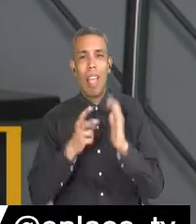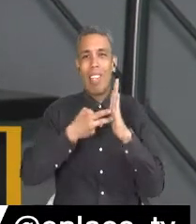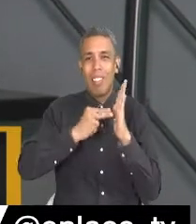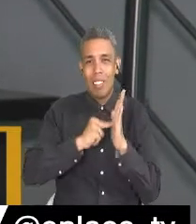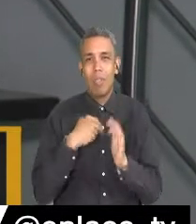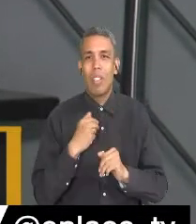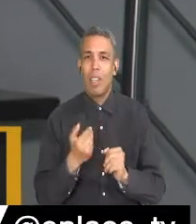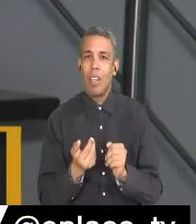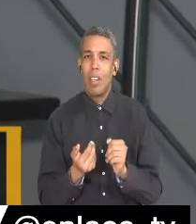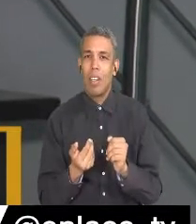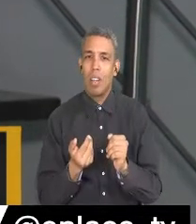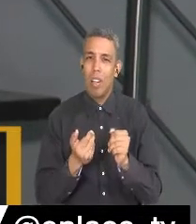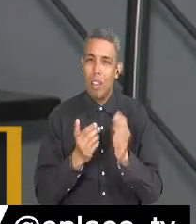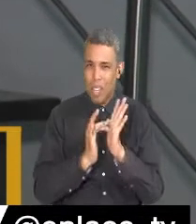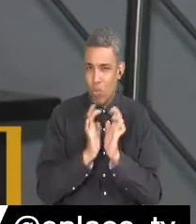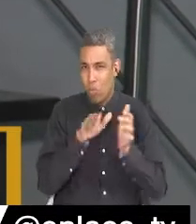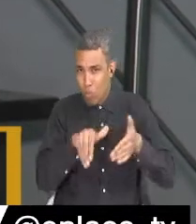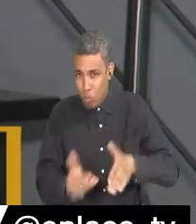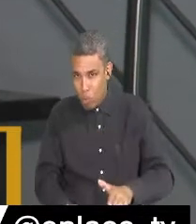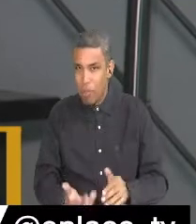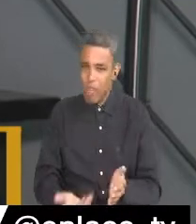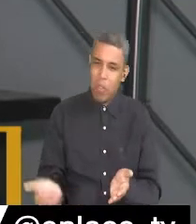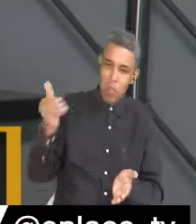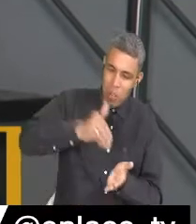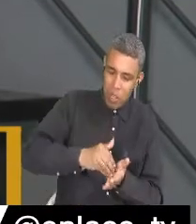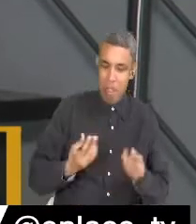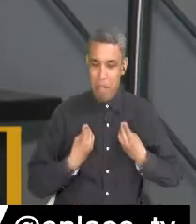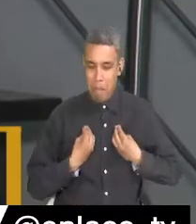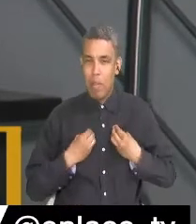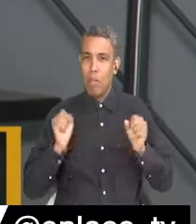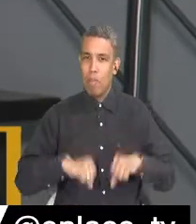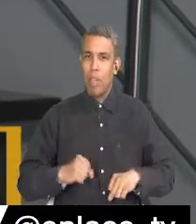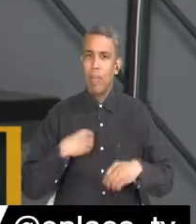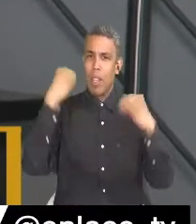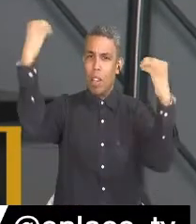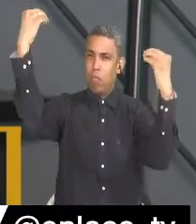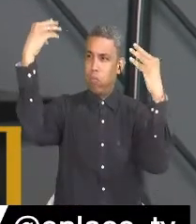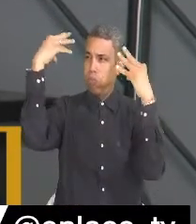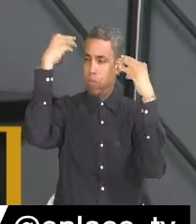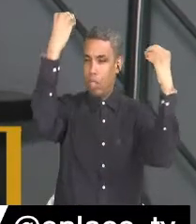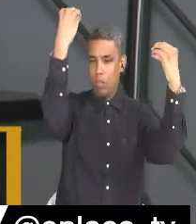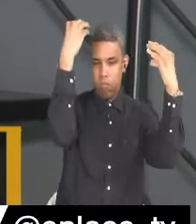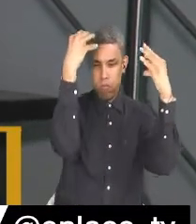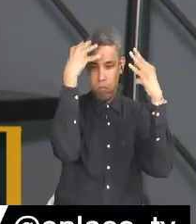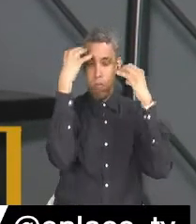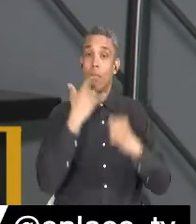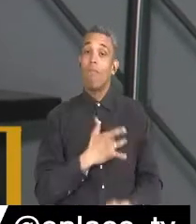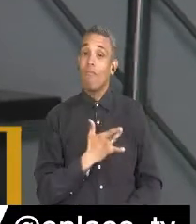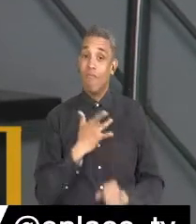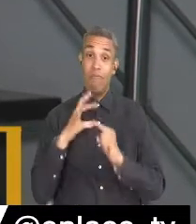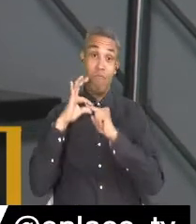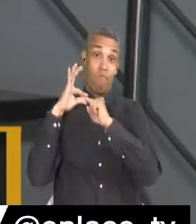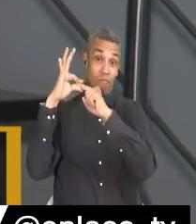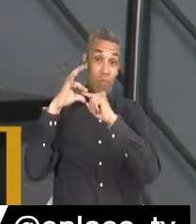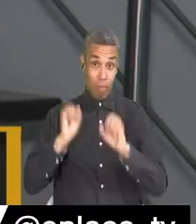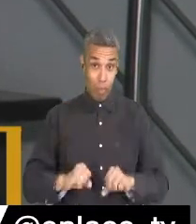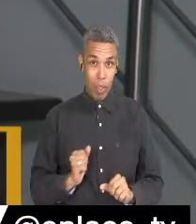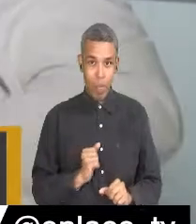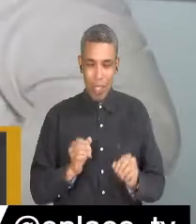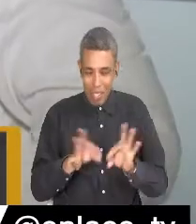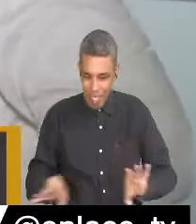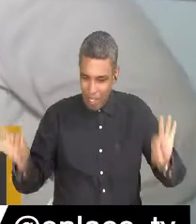Eucaristía, esa vigilia pascual es sensacional, es un momento de fusión de Espíritu Santo muy grande y lógicamente que tenemos que vivir ese encuentro con